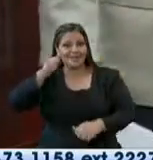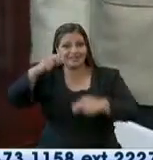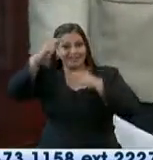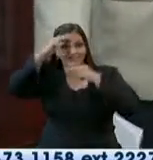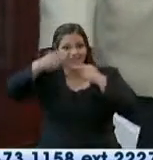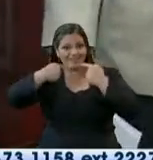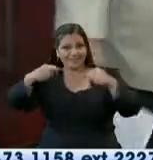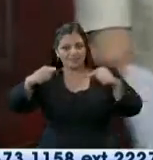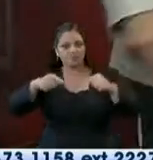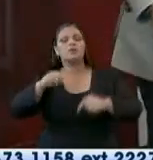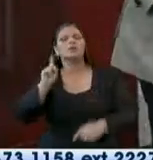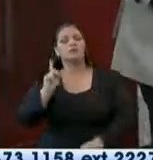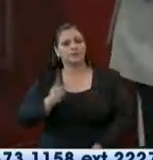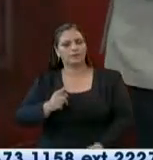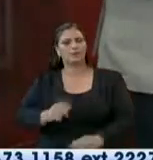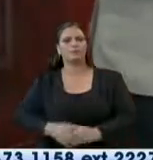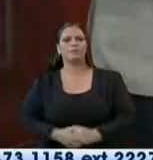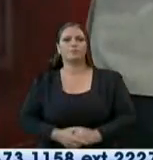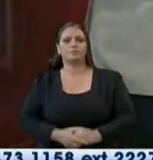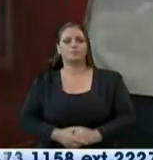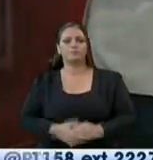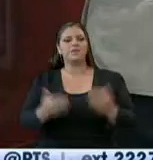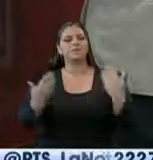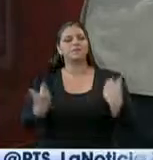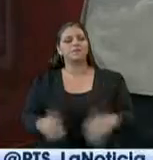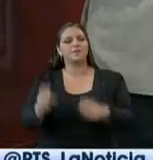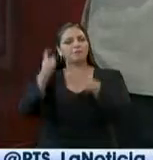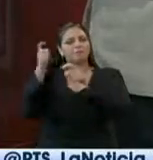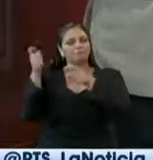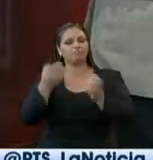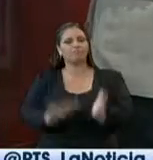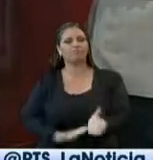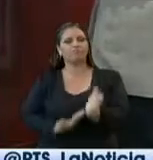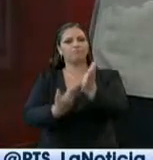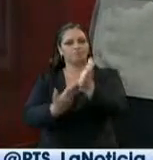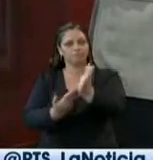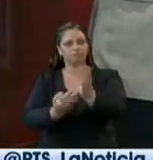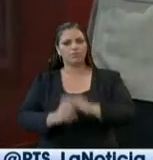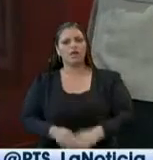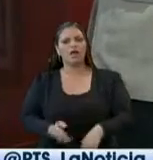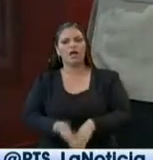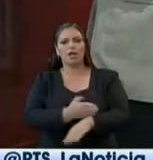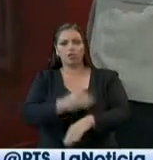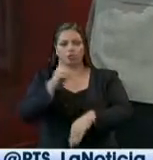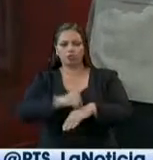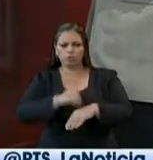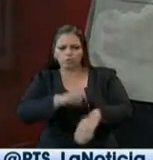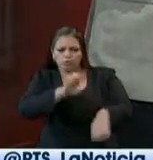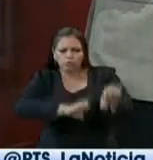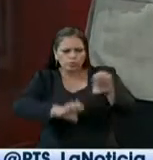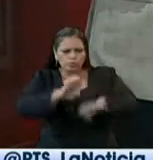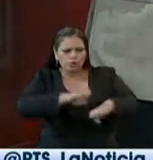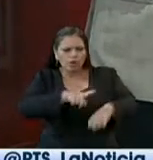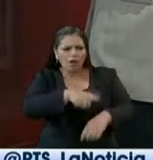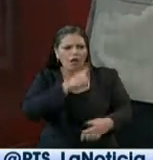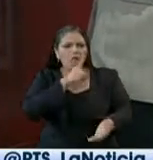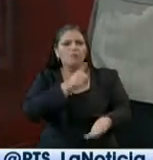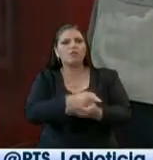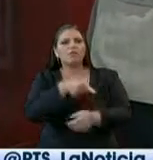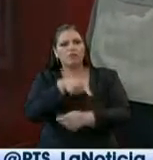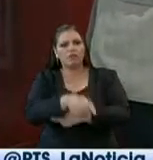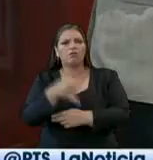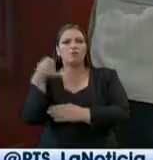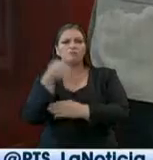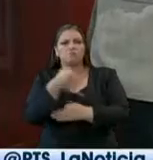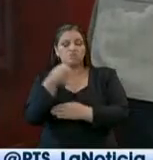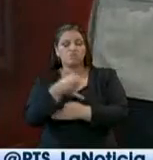la fiscalía ha presentado el examen de medicina legal que determinó la agresión sexual, así como una prueba de embarazo